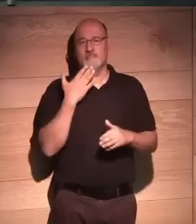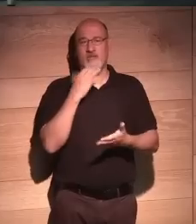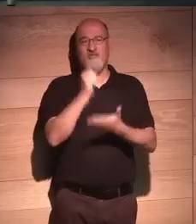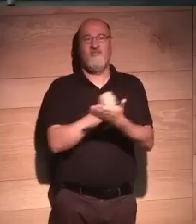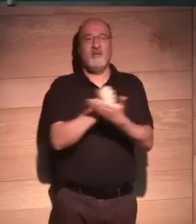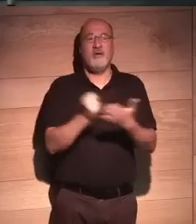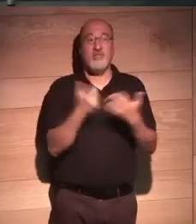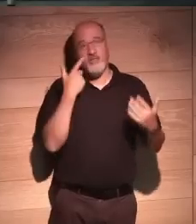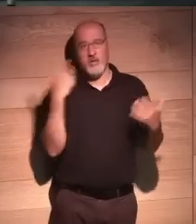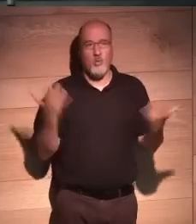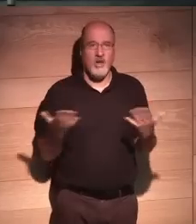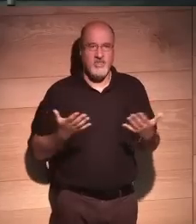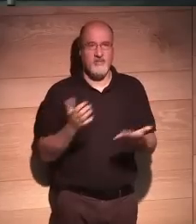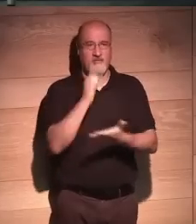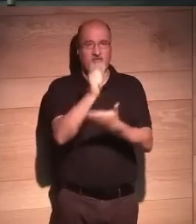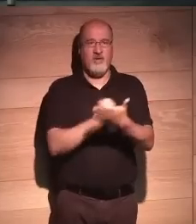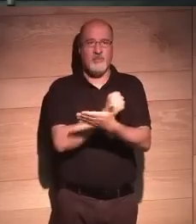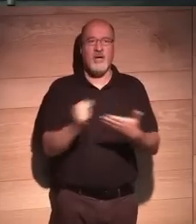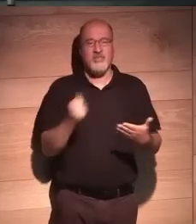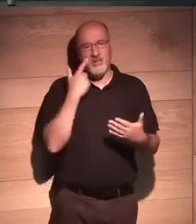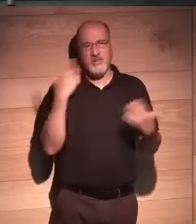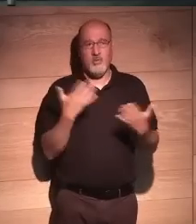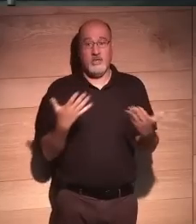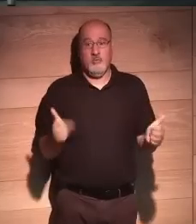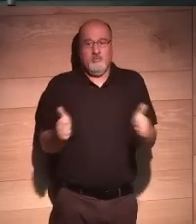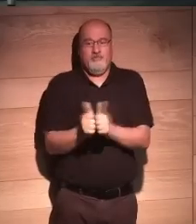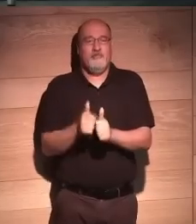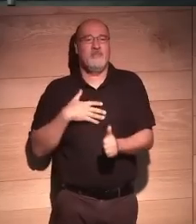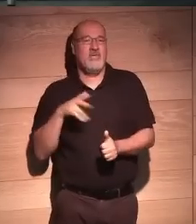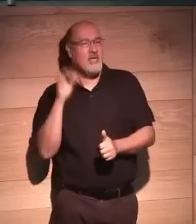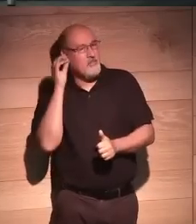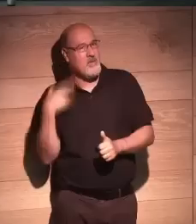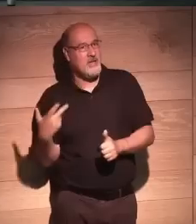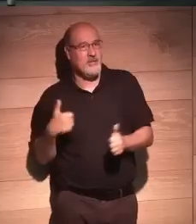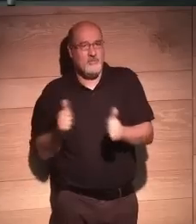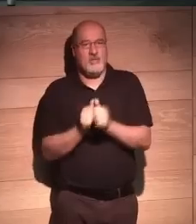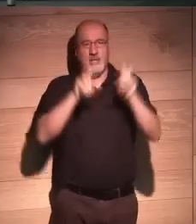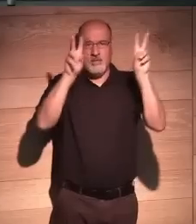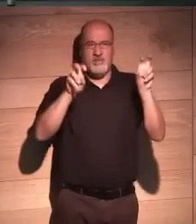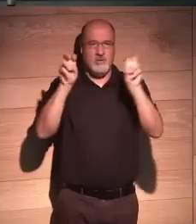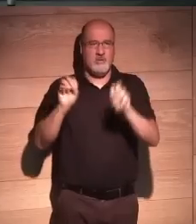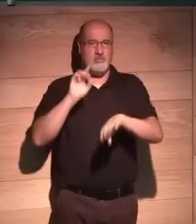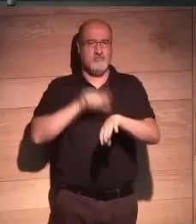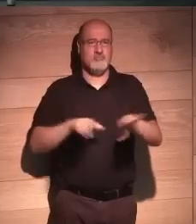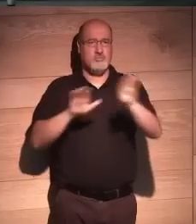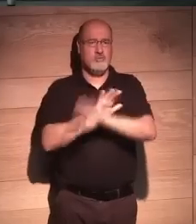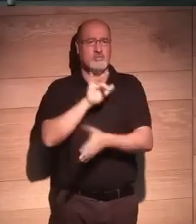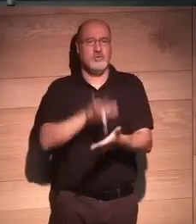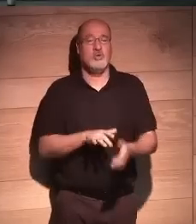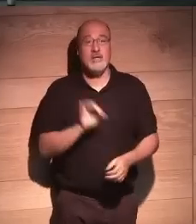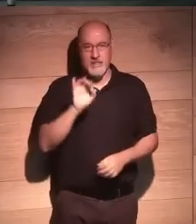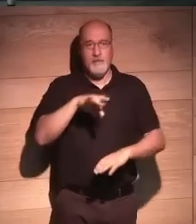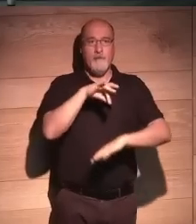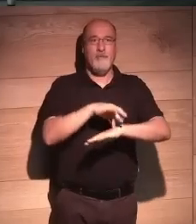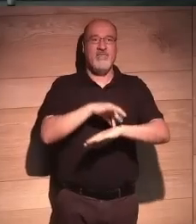Farmacia de Guardia. Claro. Para mí es una serie que me marcó, de verla con mi hermana y estar esperando, no sé El si eran los capítulo. miércoles, el capítulo, médico de